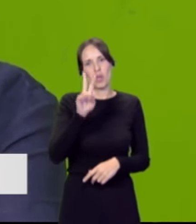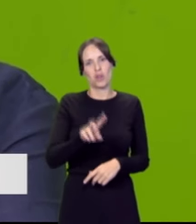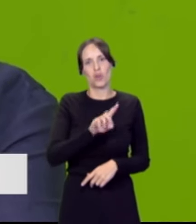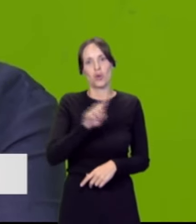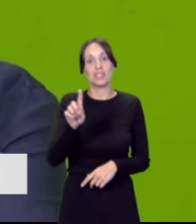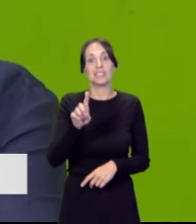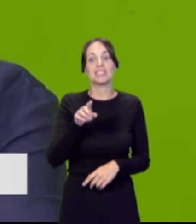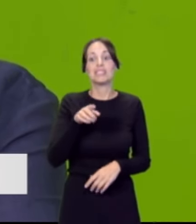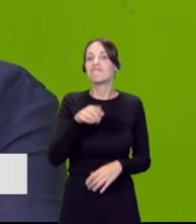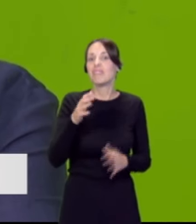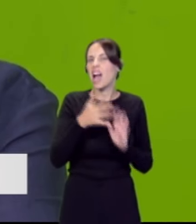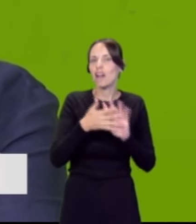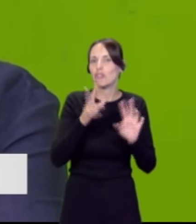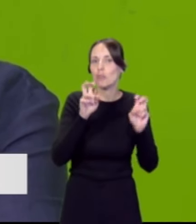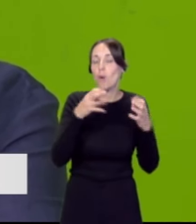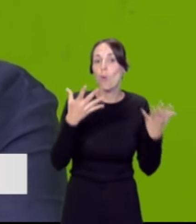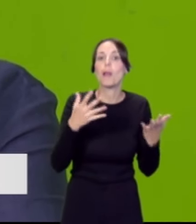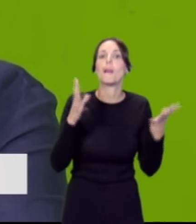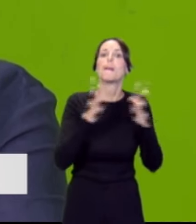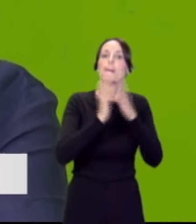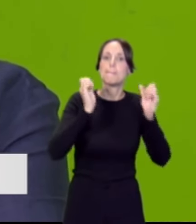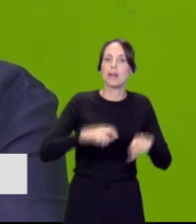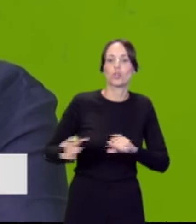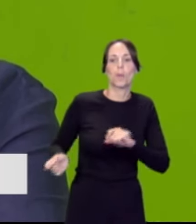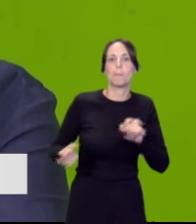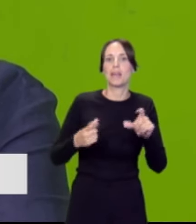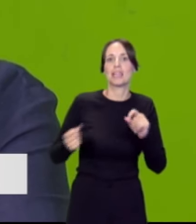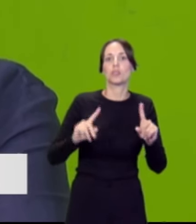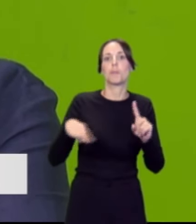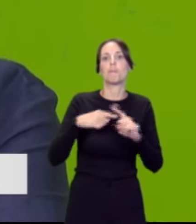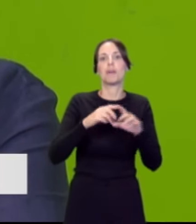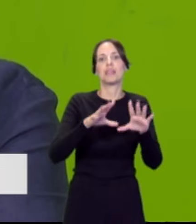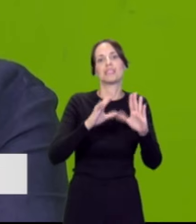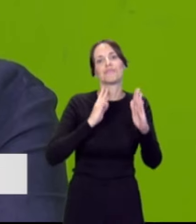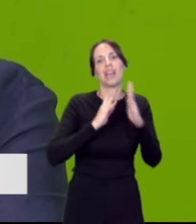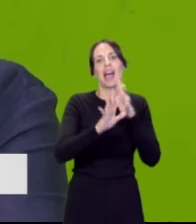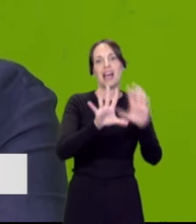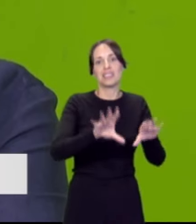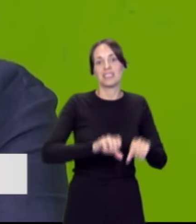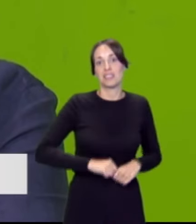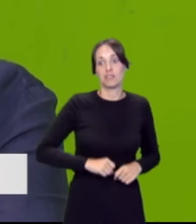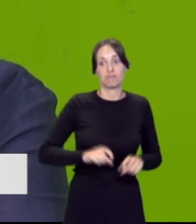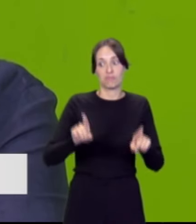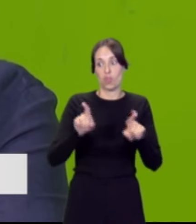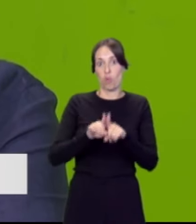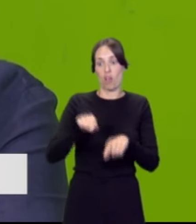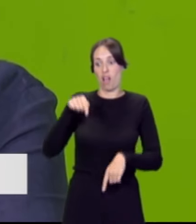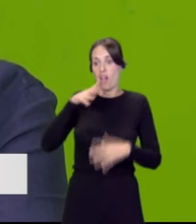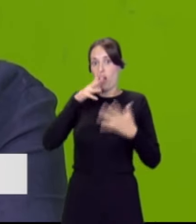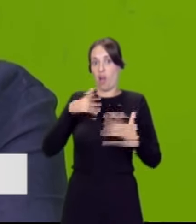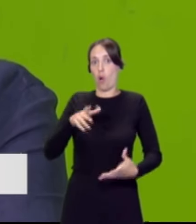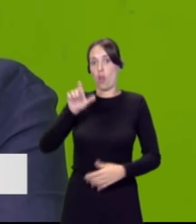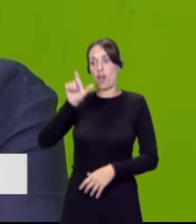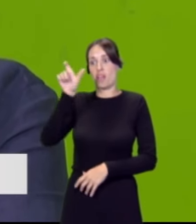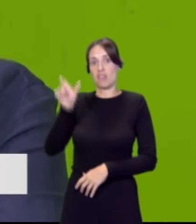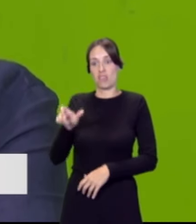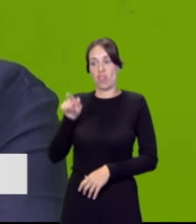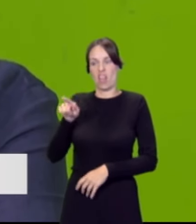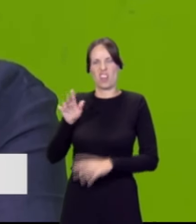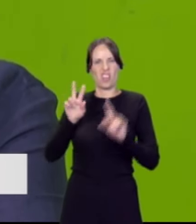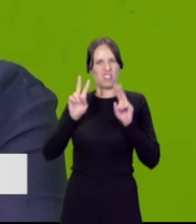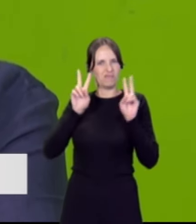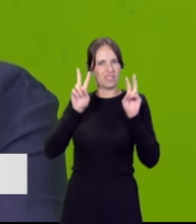y asilo, que es la consecuencia de lo que hoy está ocurriendo en Italia con los migrantes llevados a Albania y lo que